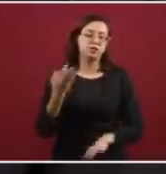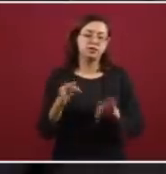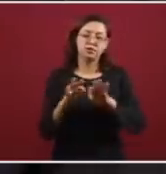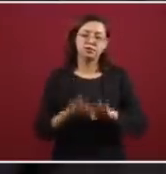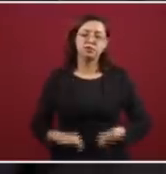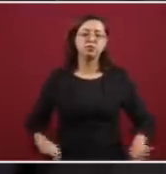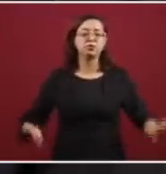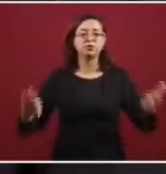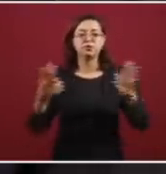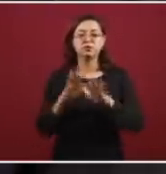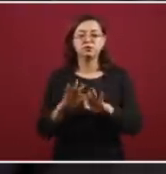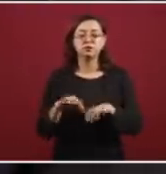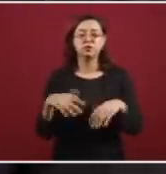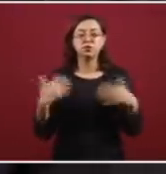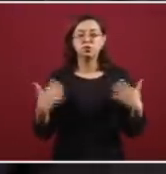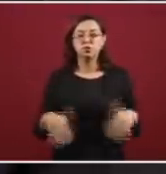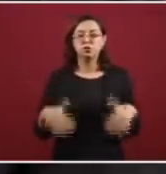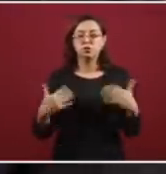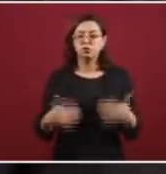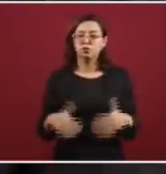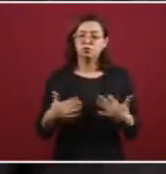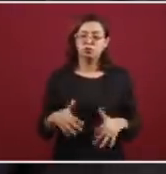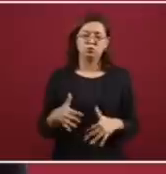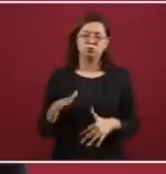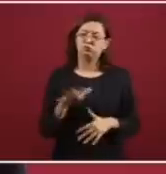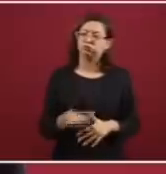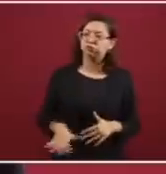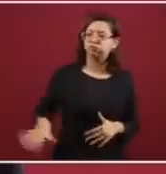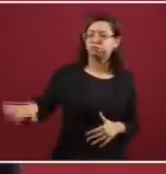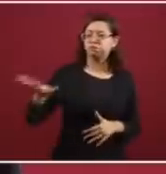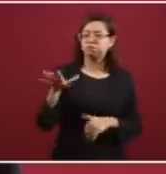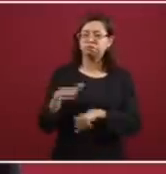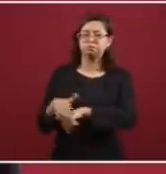sobre todo por su dimensión social,